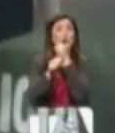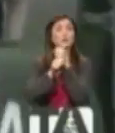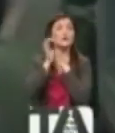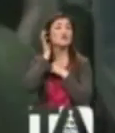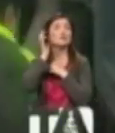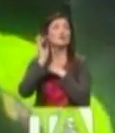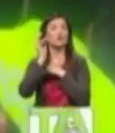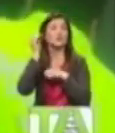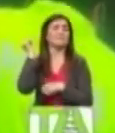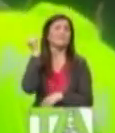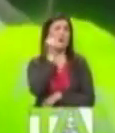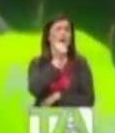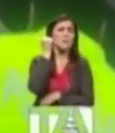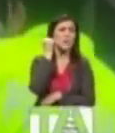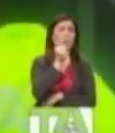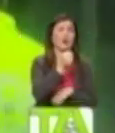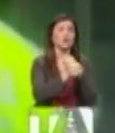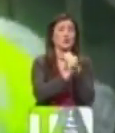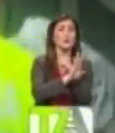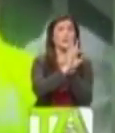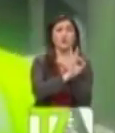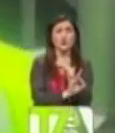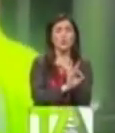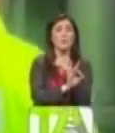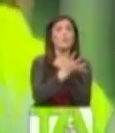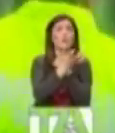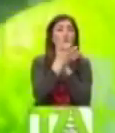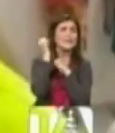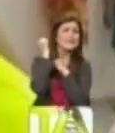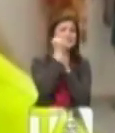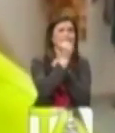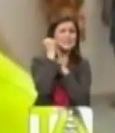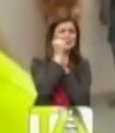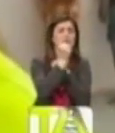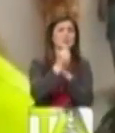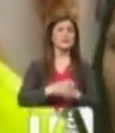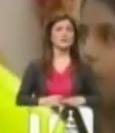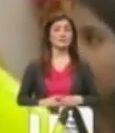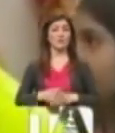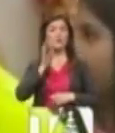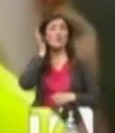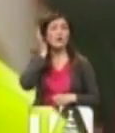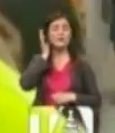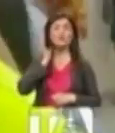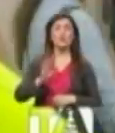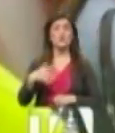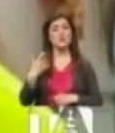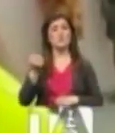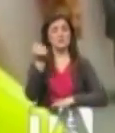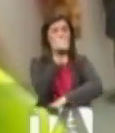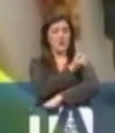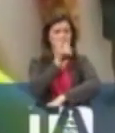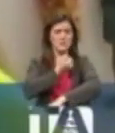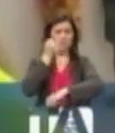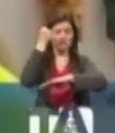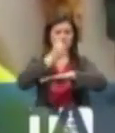a su esposa Jacqueline Álava, de 49 años, con 15 puñaladas. Varias heridas por arma blanca, ¿no? En pares, su cuerpo, brazos,